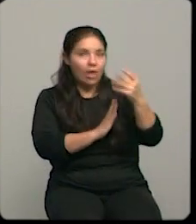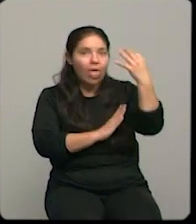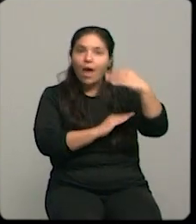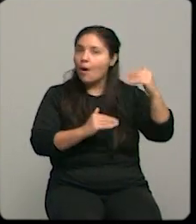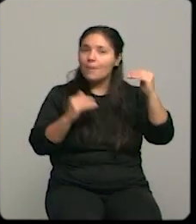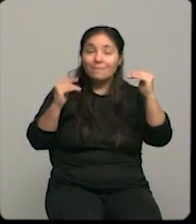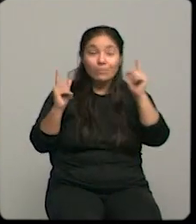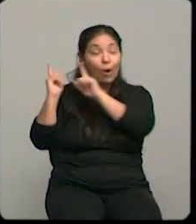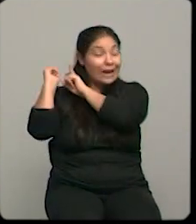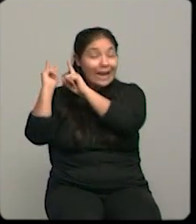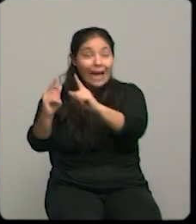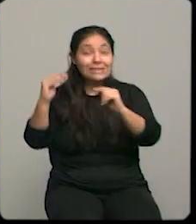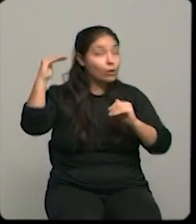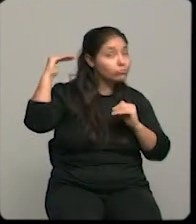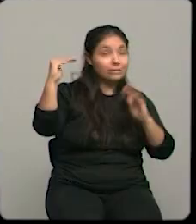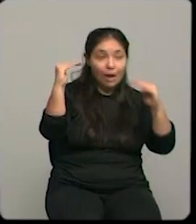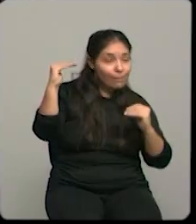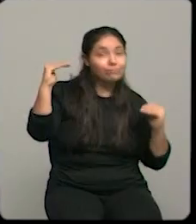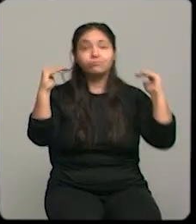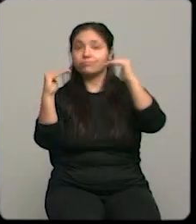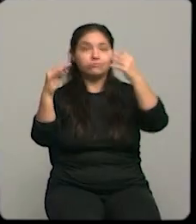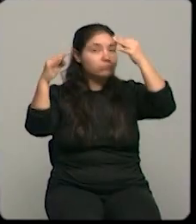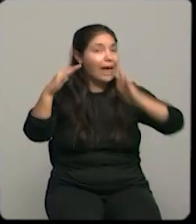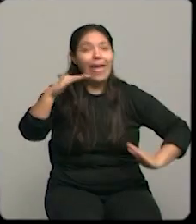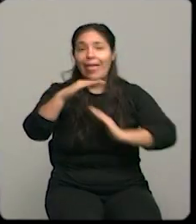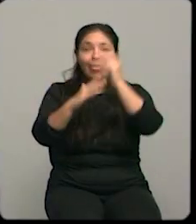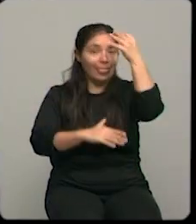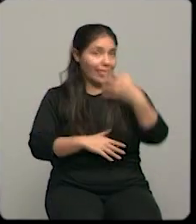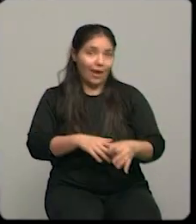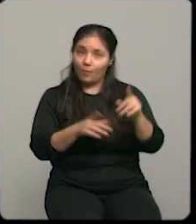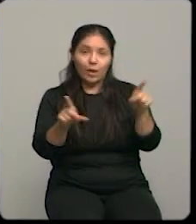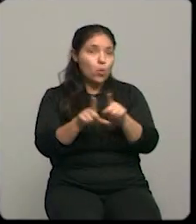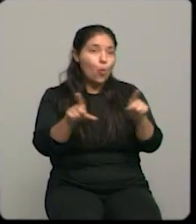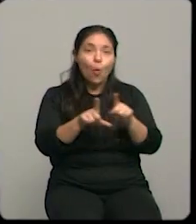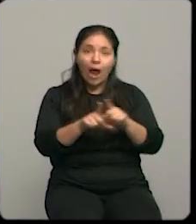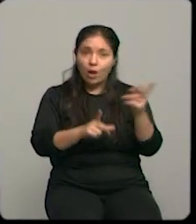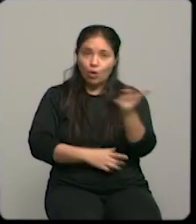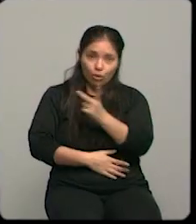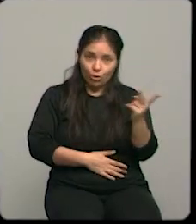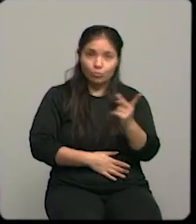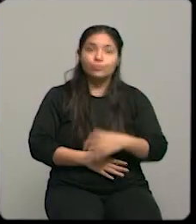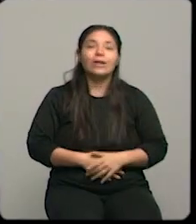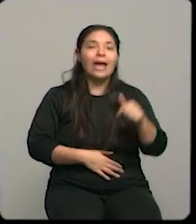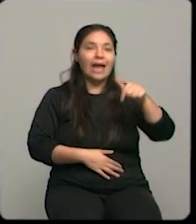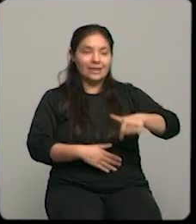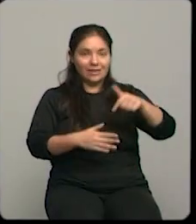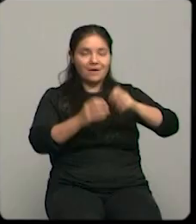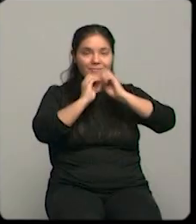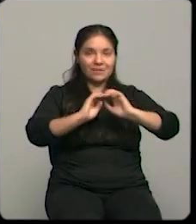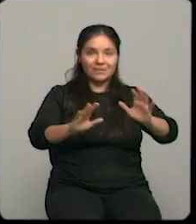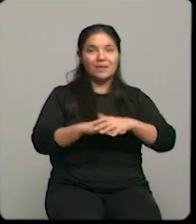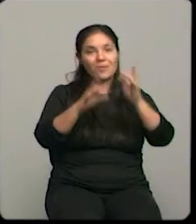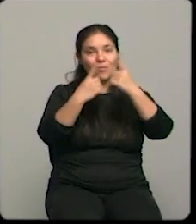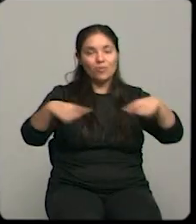calidad artística, ¿no? La excelencia no se negocia. Entonces, este año iniciamos la temporada con un concierto, mira qué